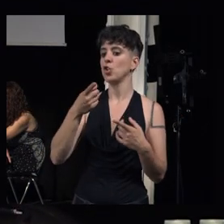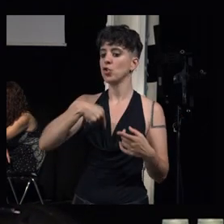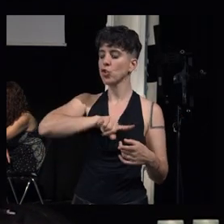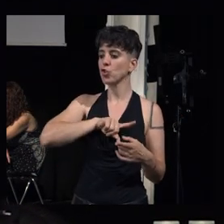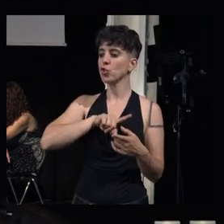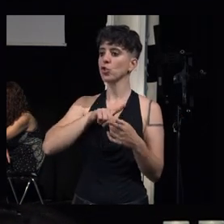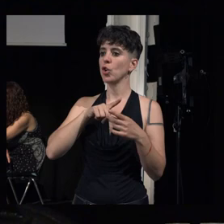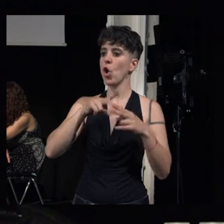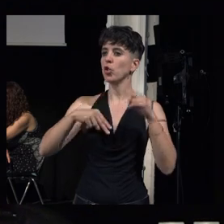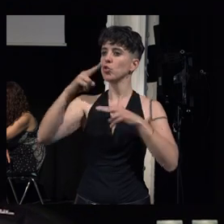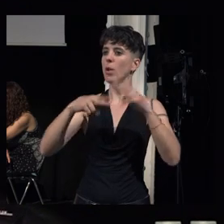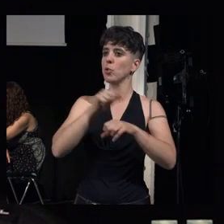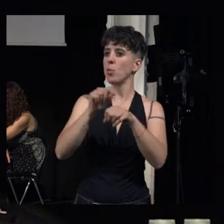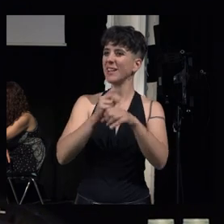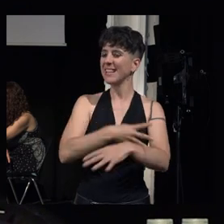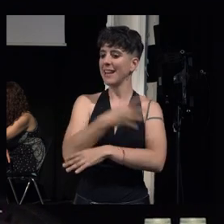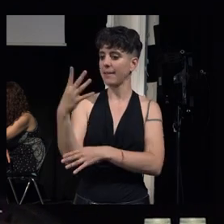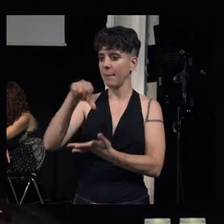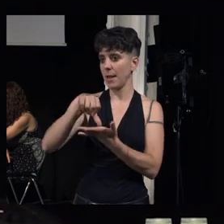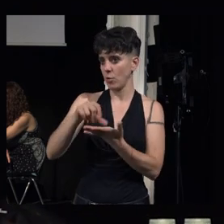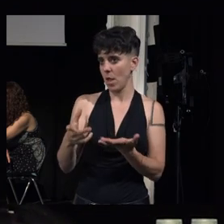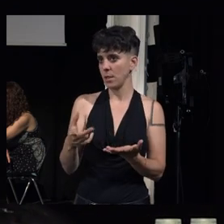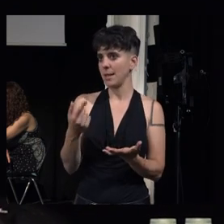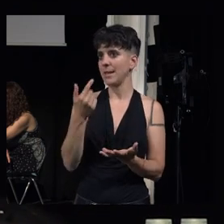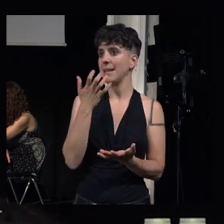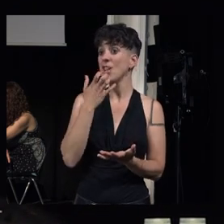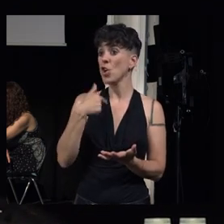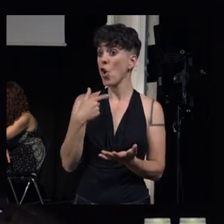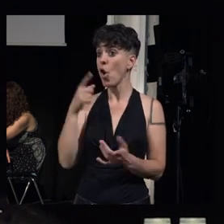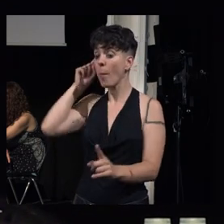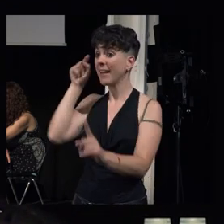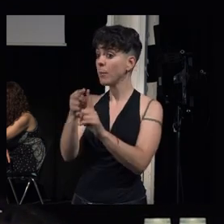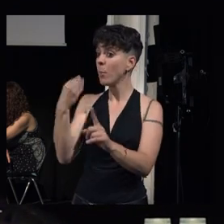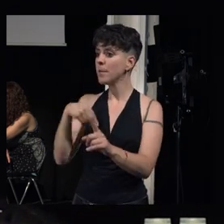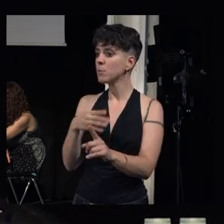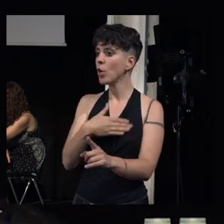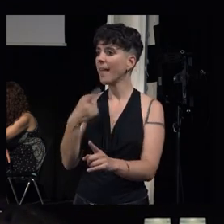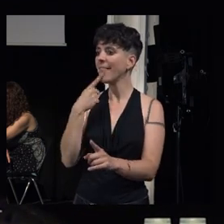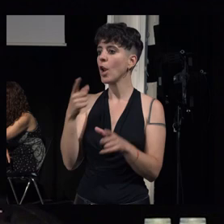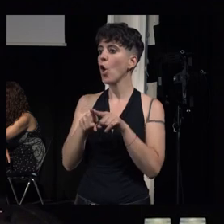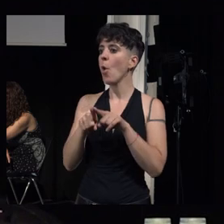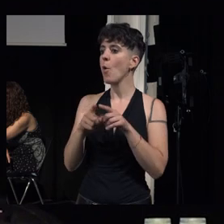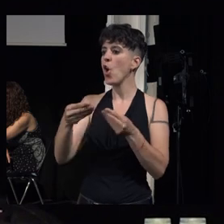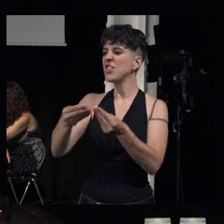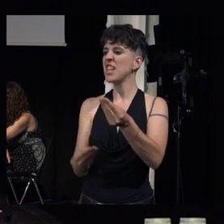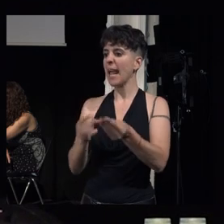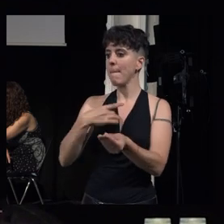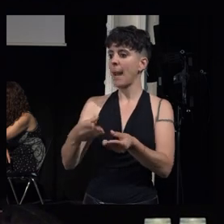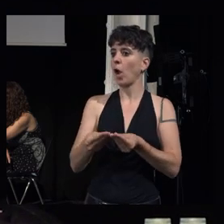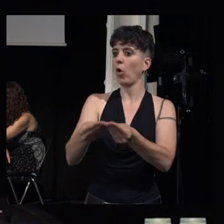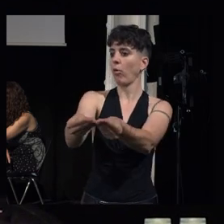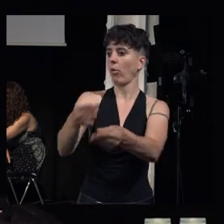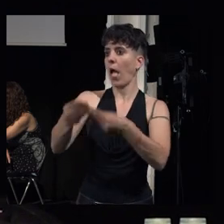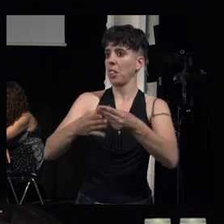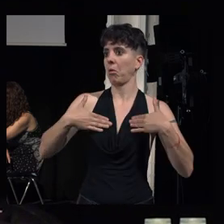construimos políticas LGTB. Que yo ponga de manifiesto esa intención no quiere decir que le demos un cheque en blanco a nadie, ni quiere decir que